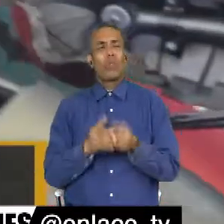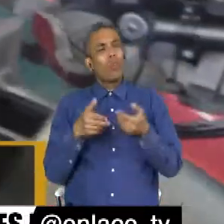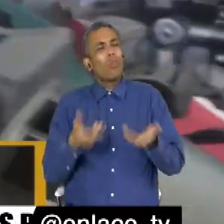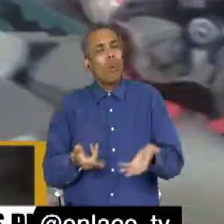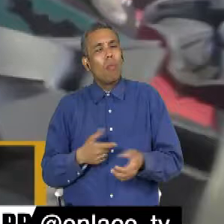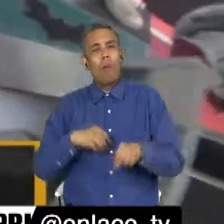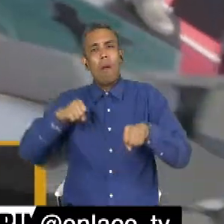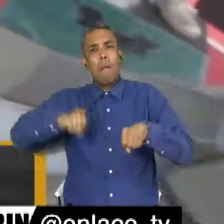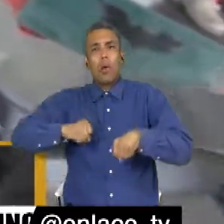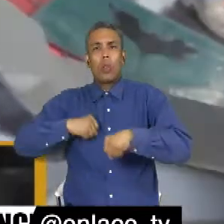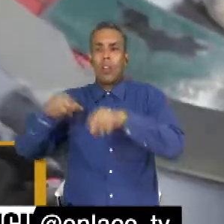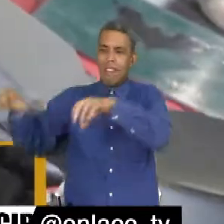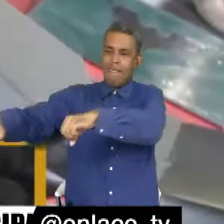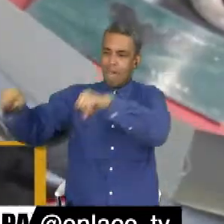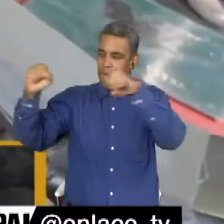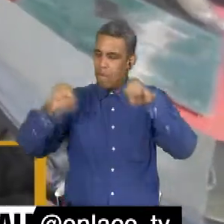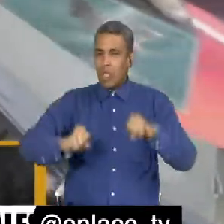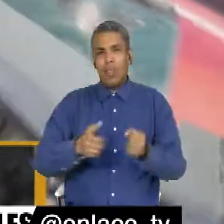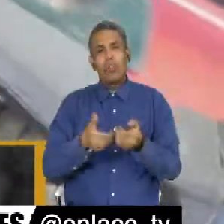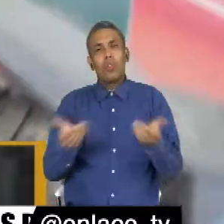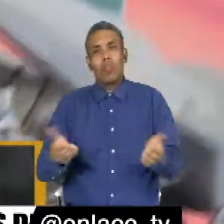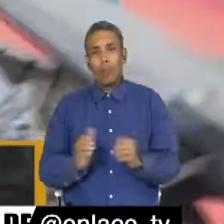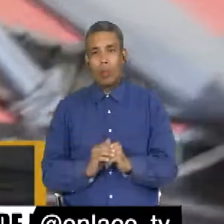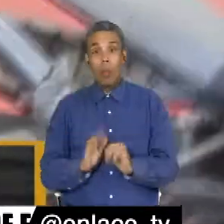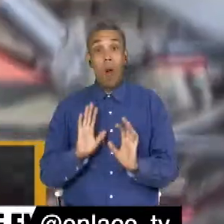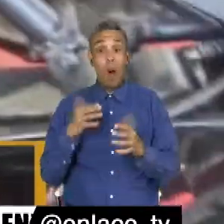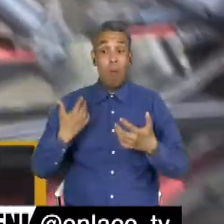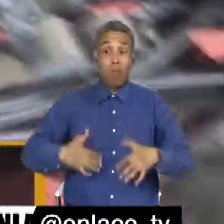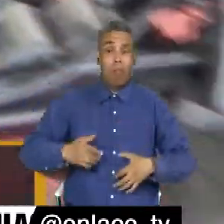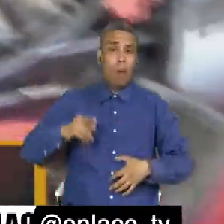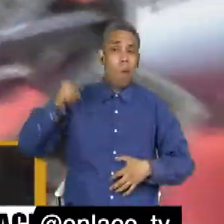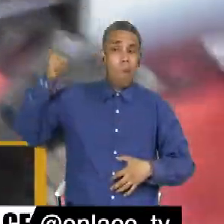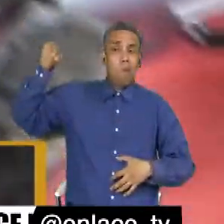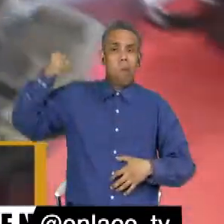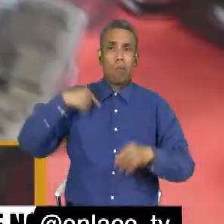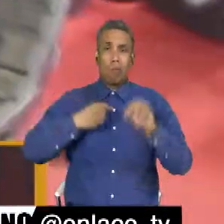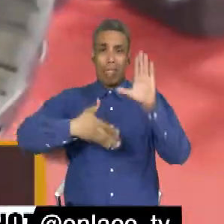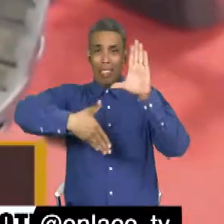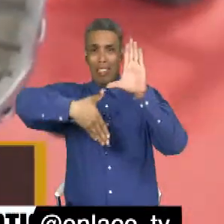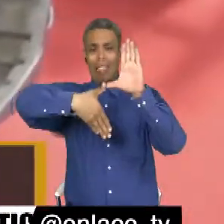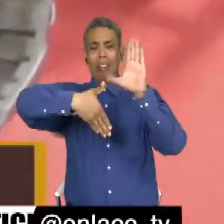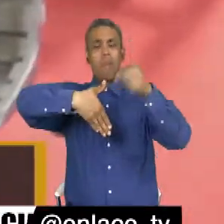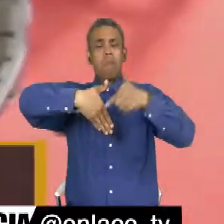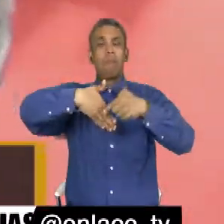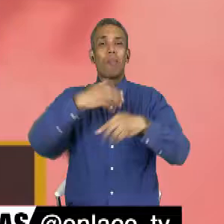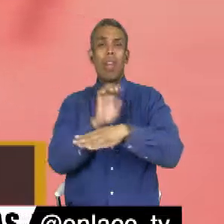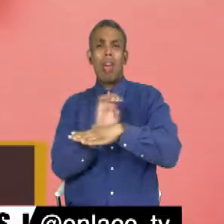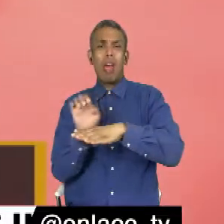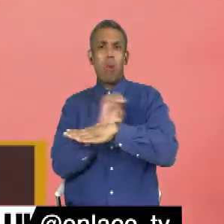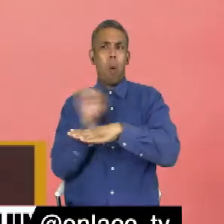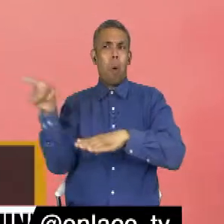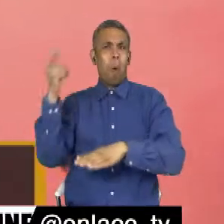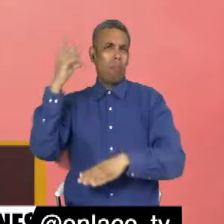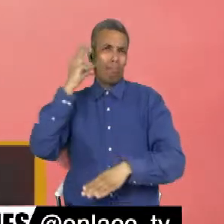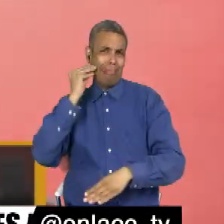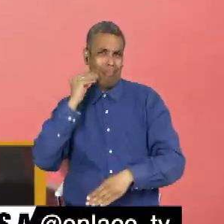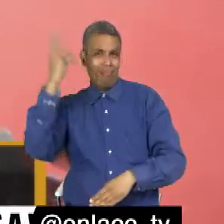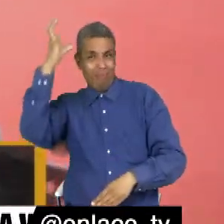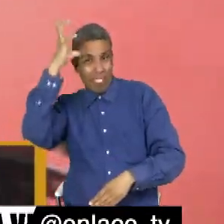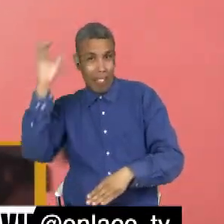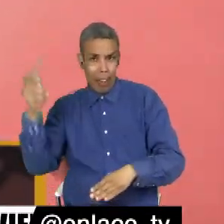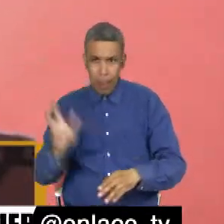de Ecuador, que son unos grandes artistas, hicieron una réplica exacta de esta moto. También fueron los que hicieron el Batimóvil el año